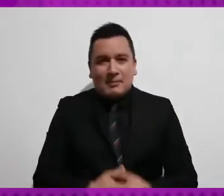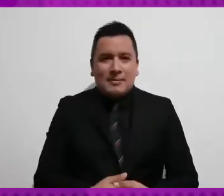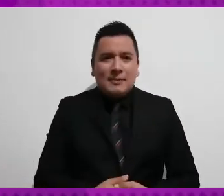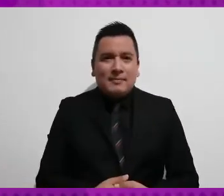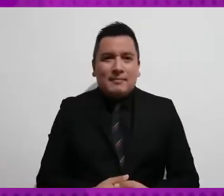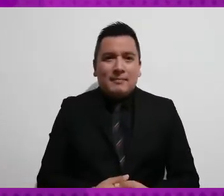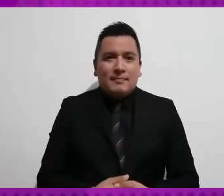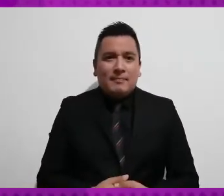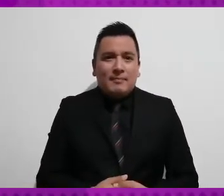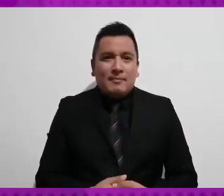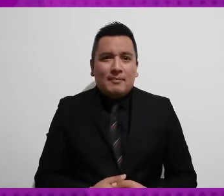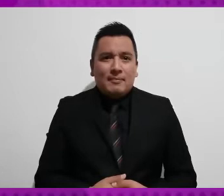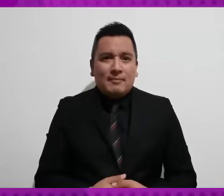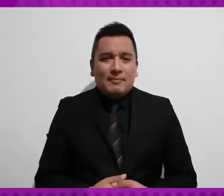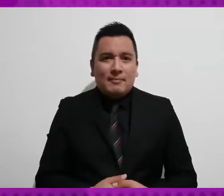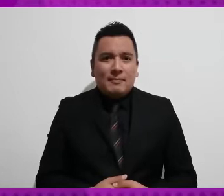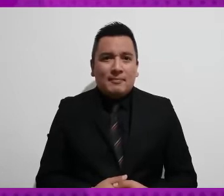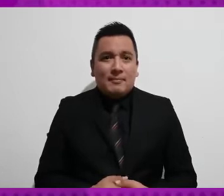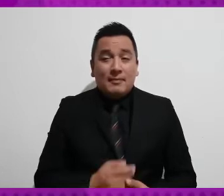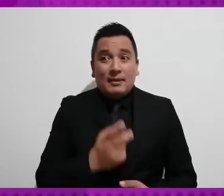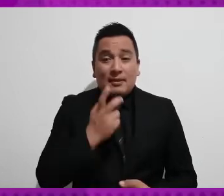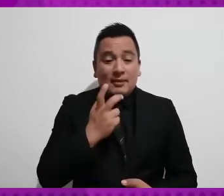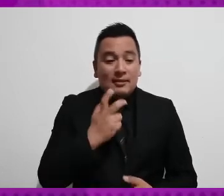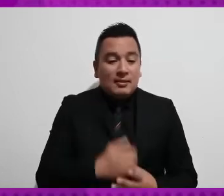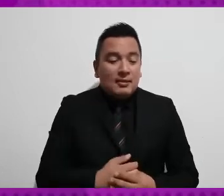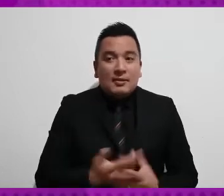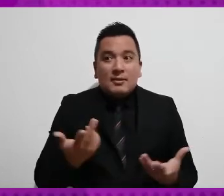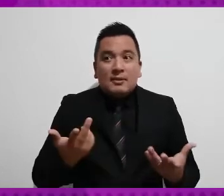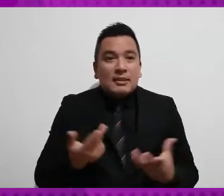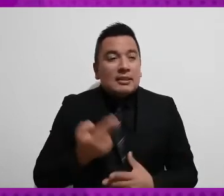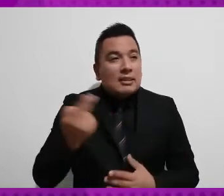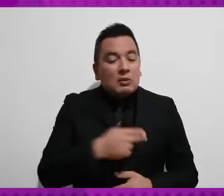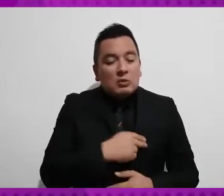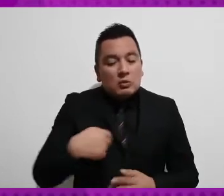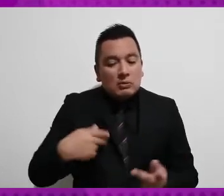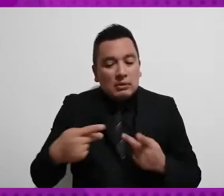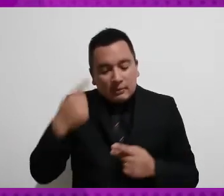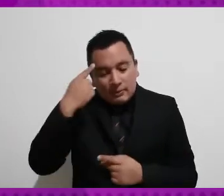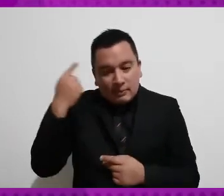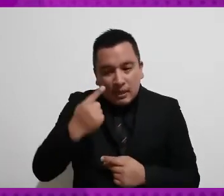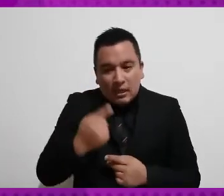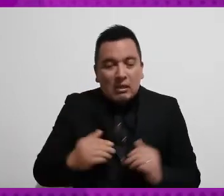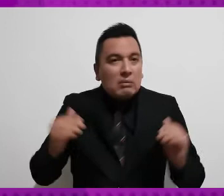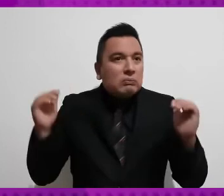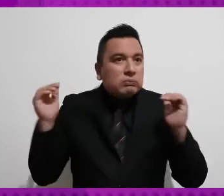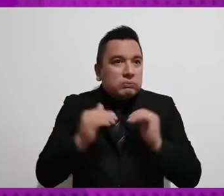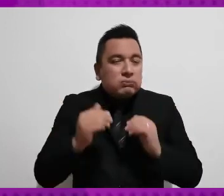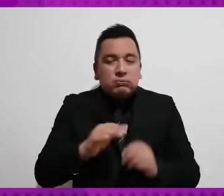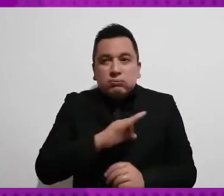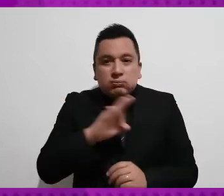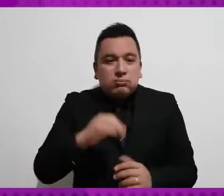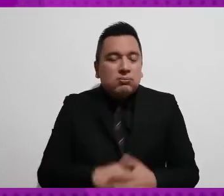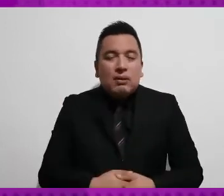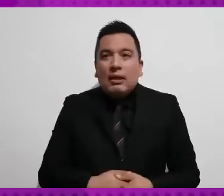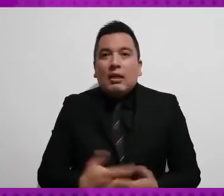Que no sea un acto que le lleve más que a cualquier ciudadano o ciudadana el acceder a esta